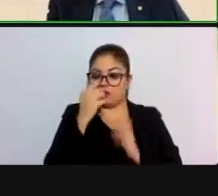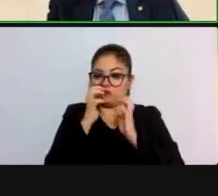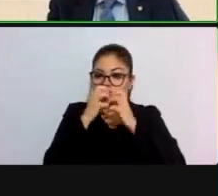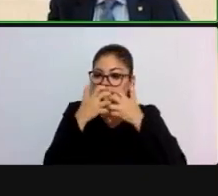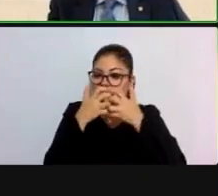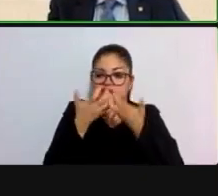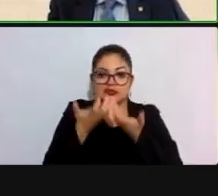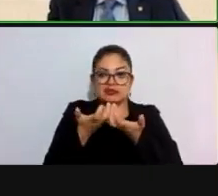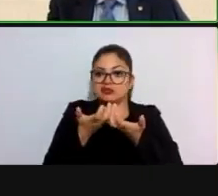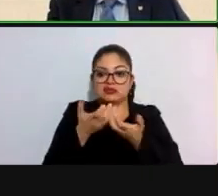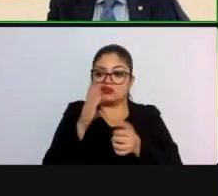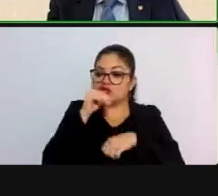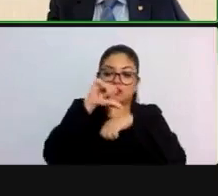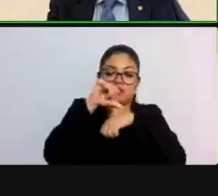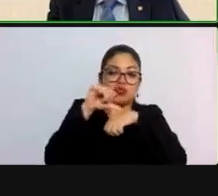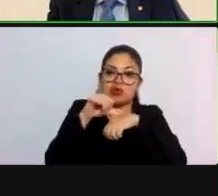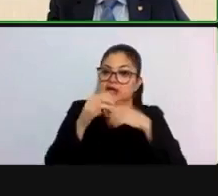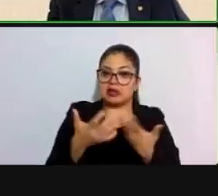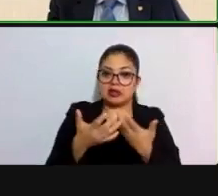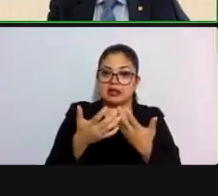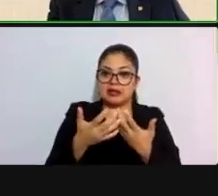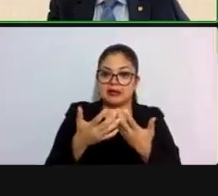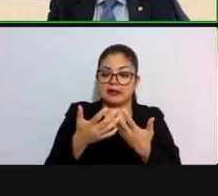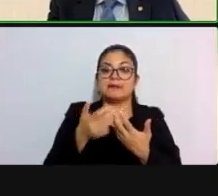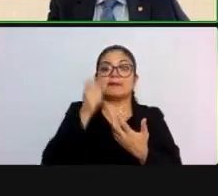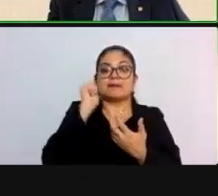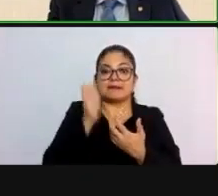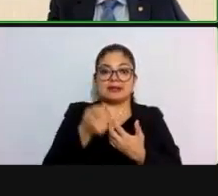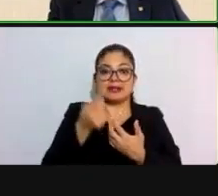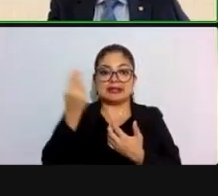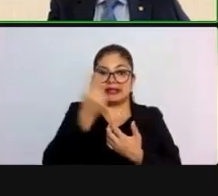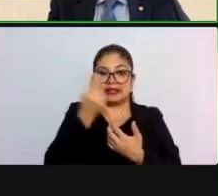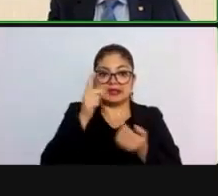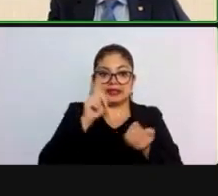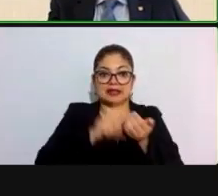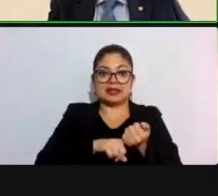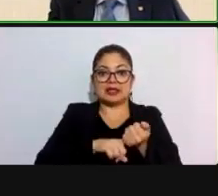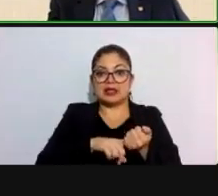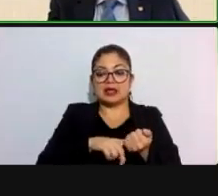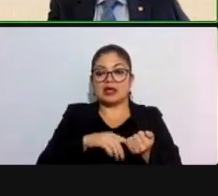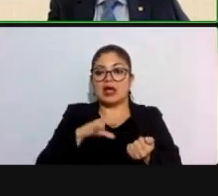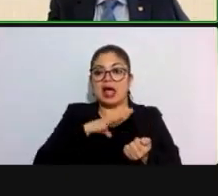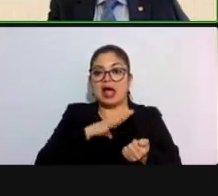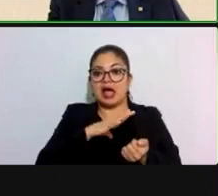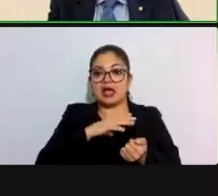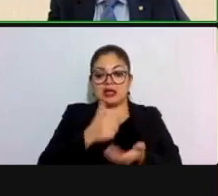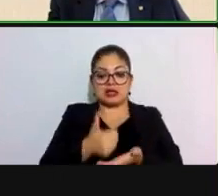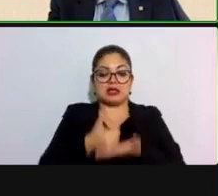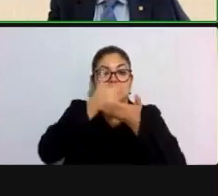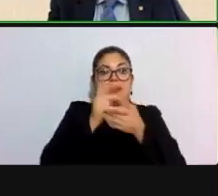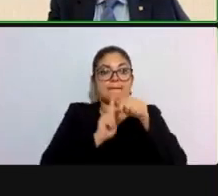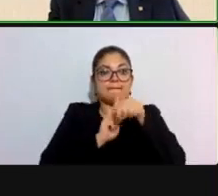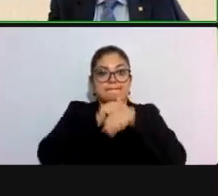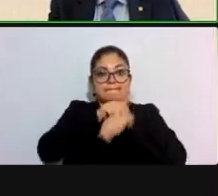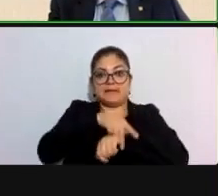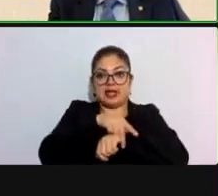menores. Entonces, respeta un pedículo donde hay una arteria que va a nutrir toda esta lengüeta de piel. La piel se rota